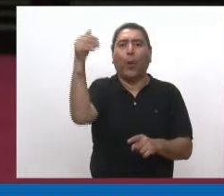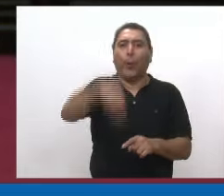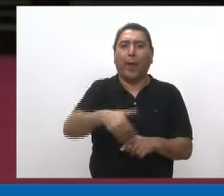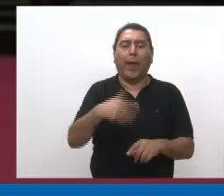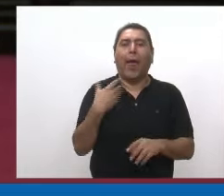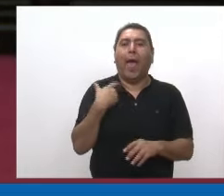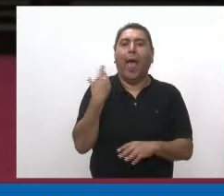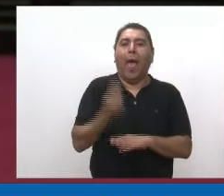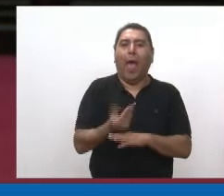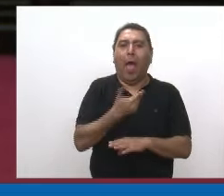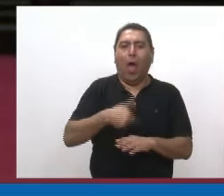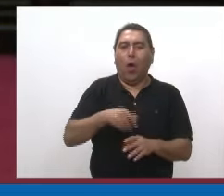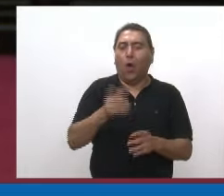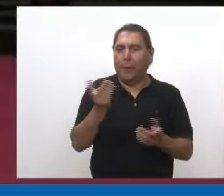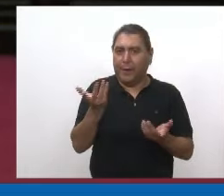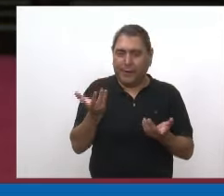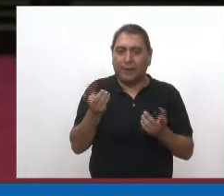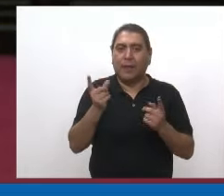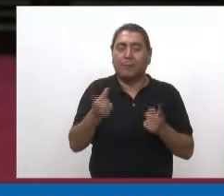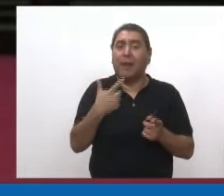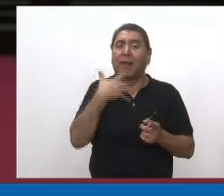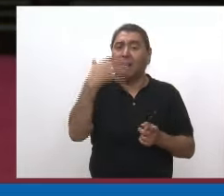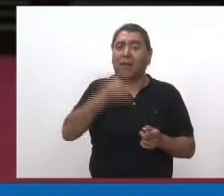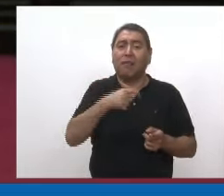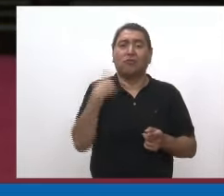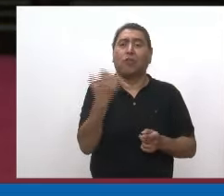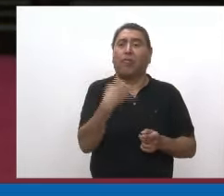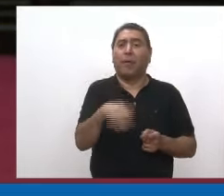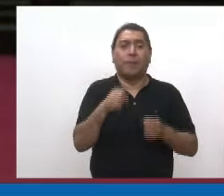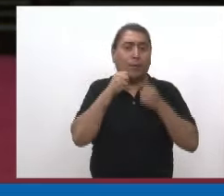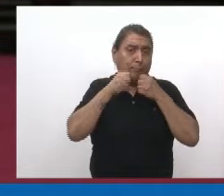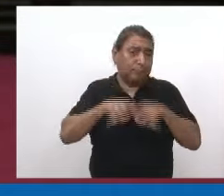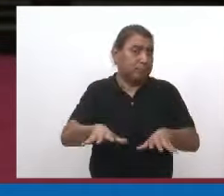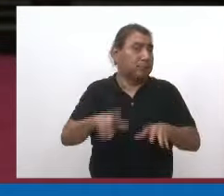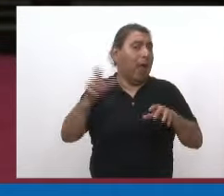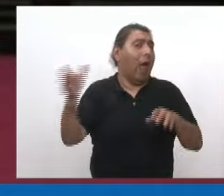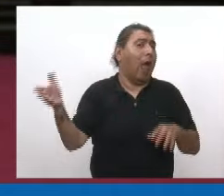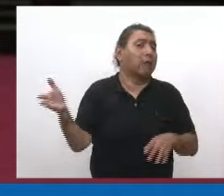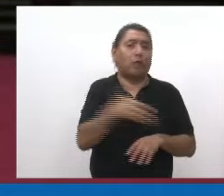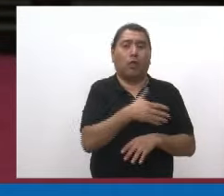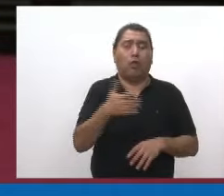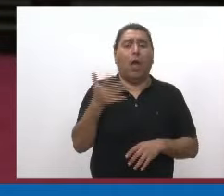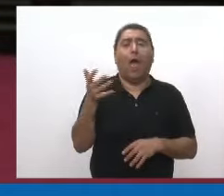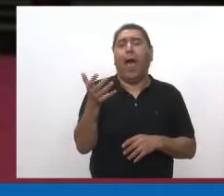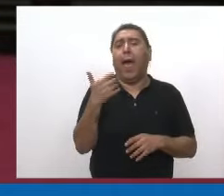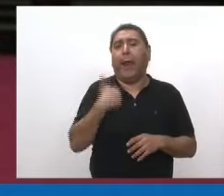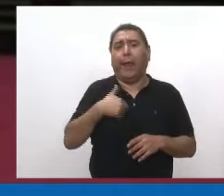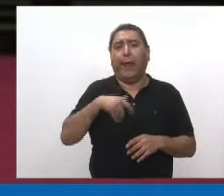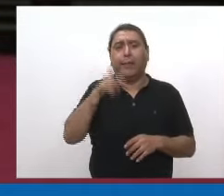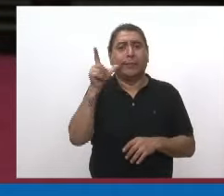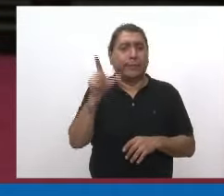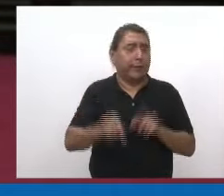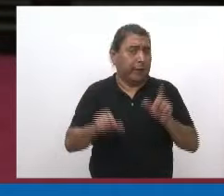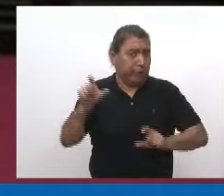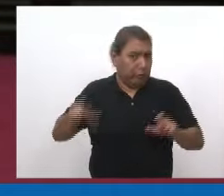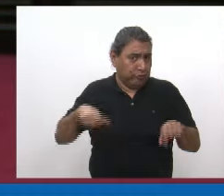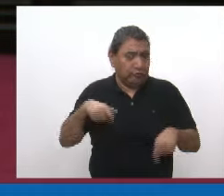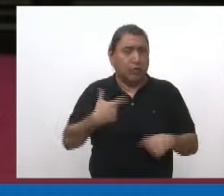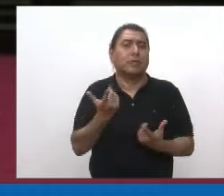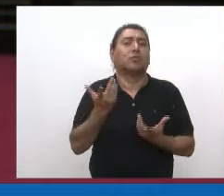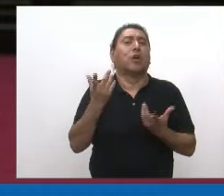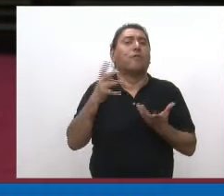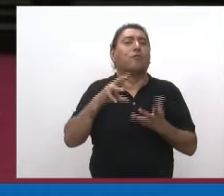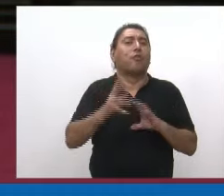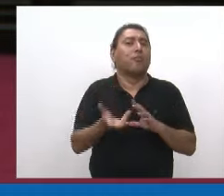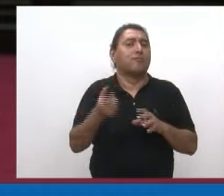que contar a todos los argentinos es que el fondo profundo de esta intencionalidad